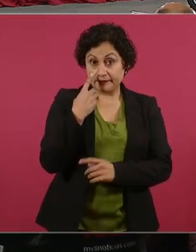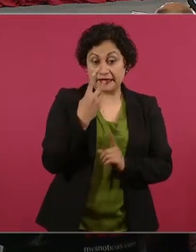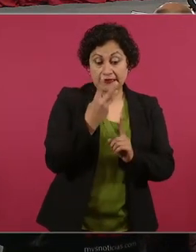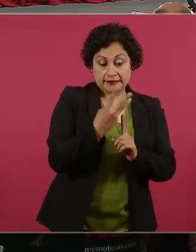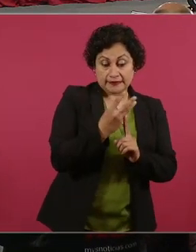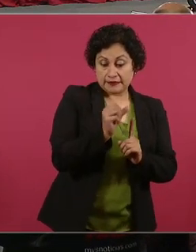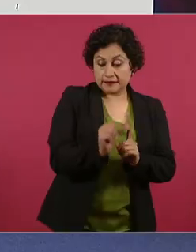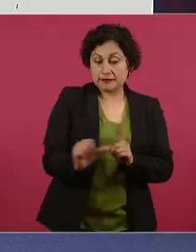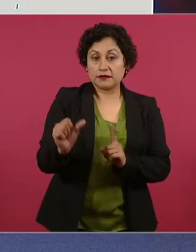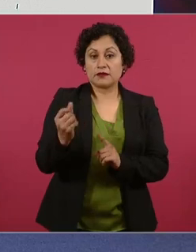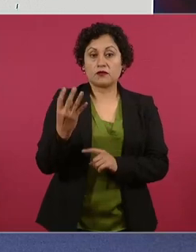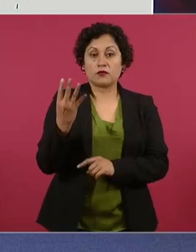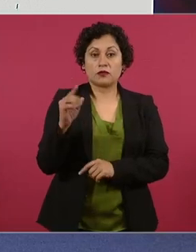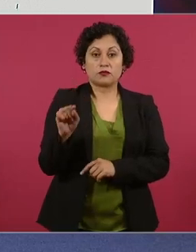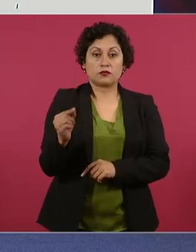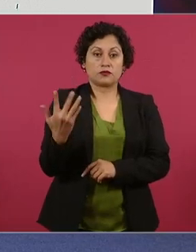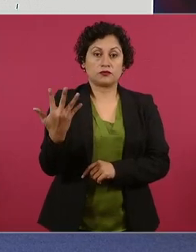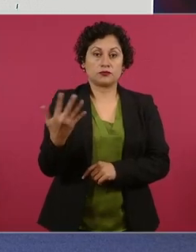3 a 4.5,